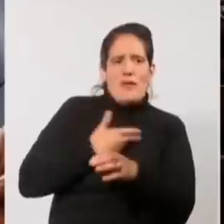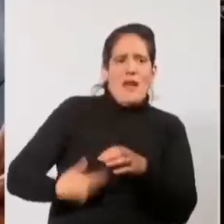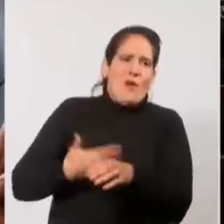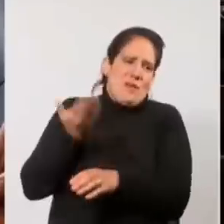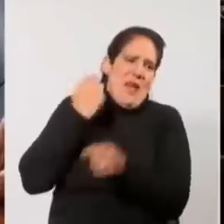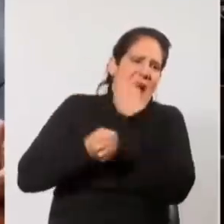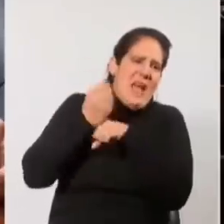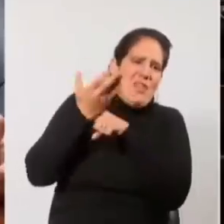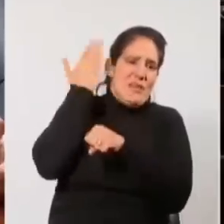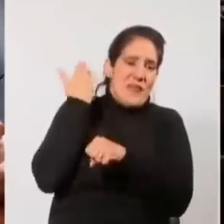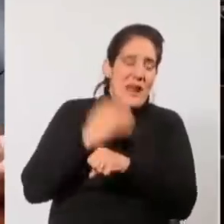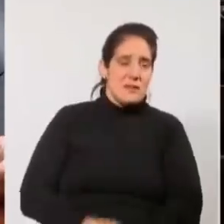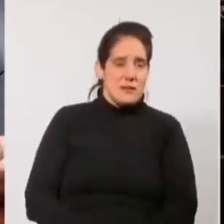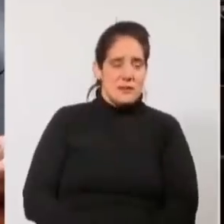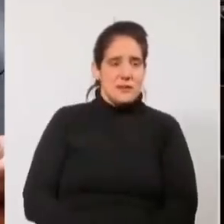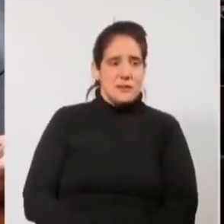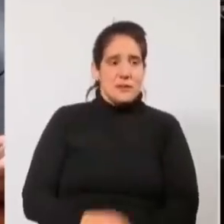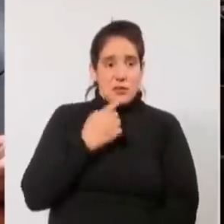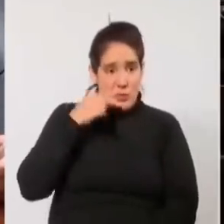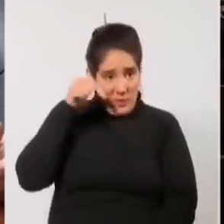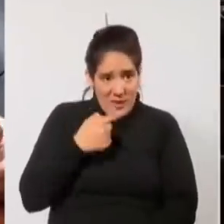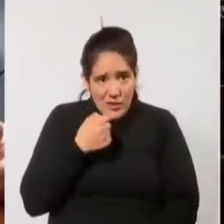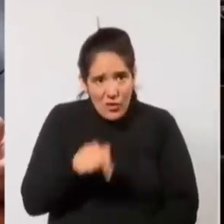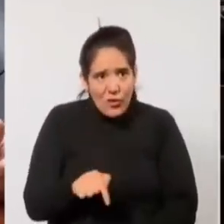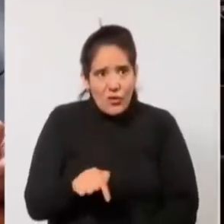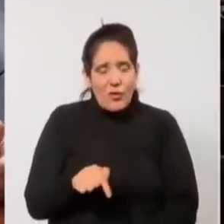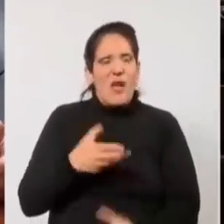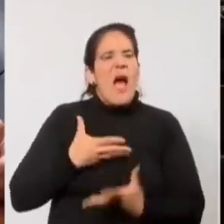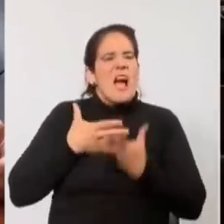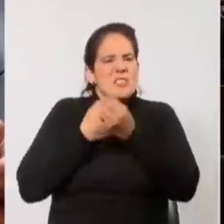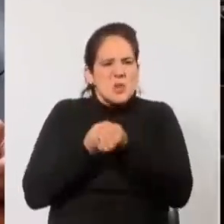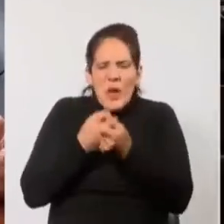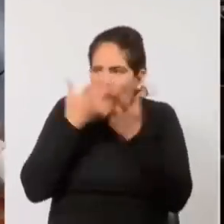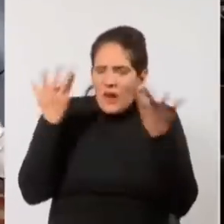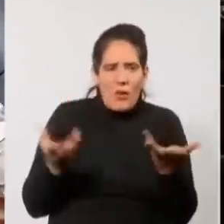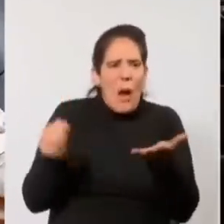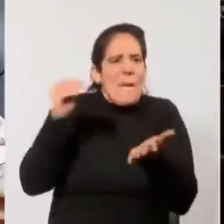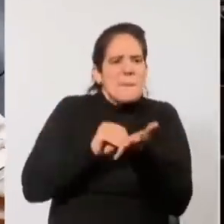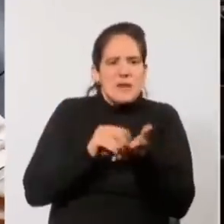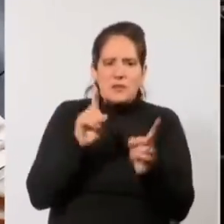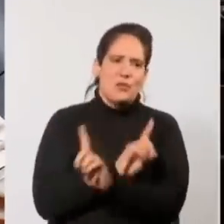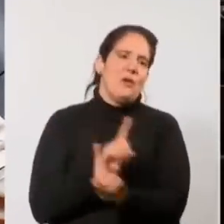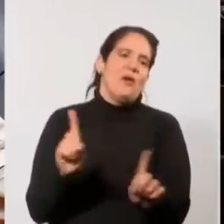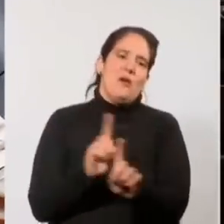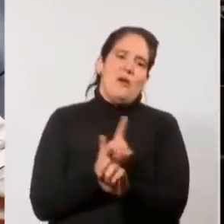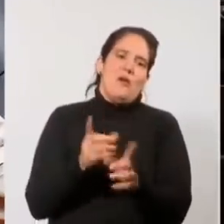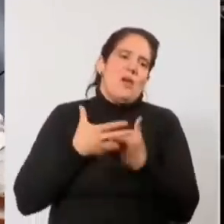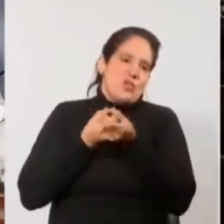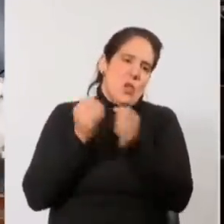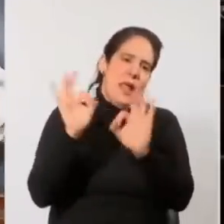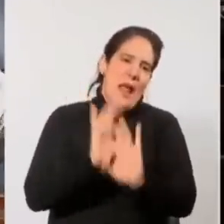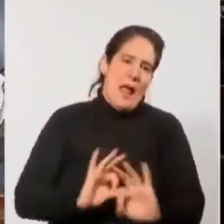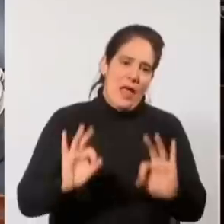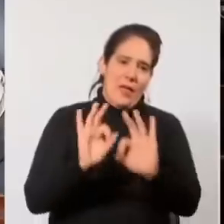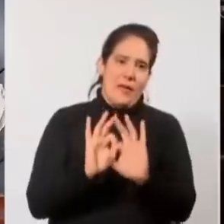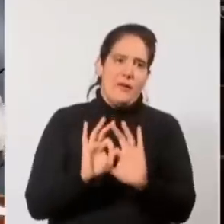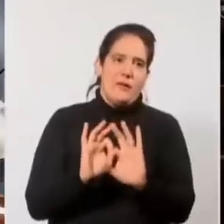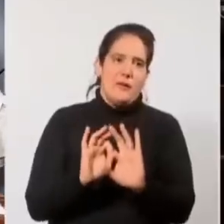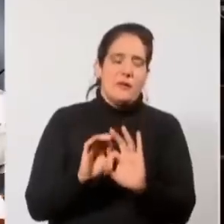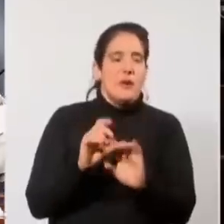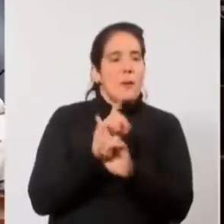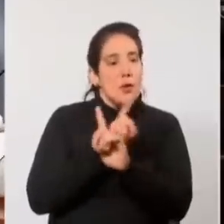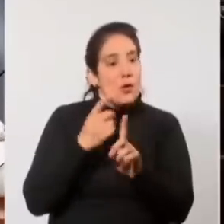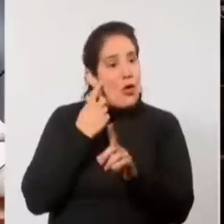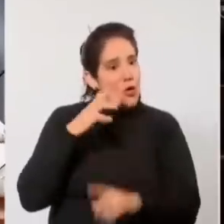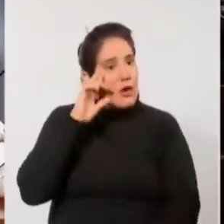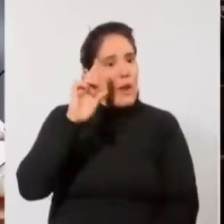Yo podría venir a decir eso hoy acá, ¿ayudaría en algo? No, no ayudaría en nada, pero no nos pueden